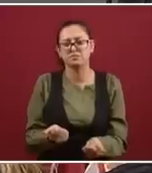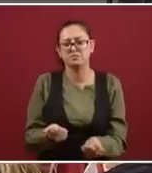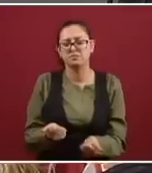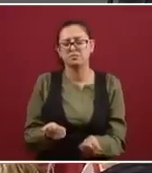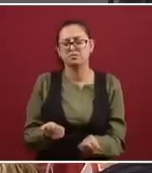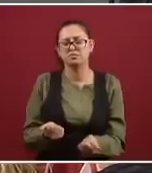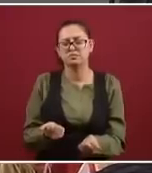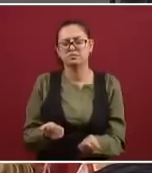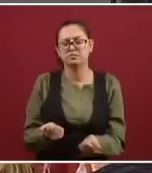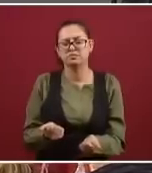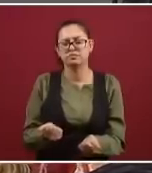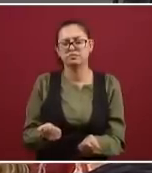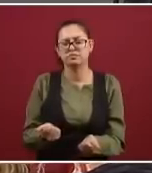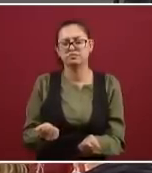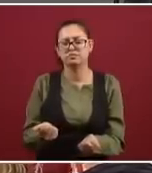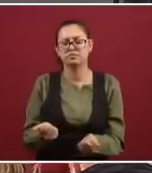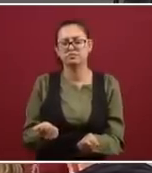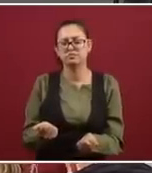ir